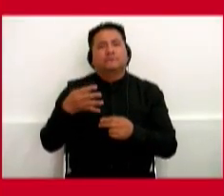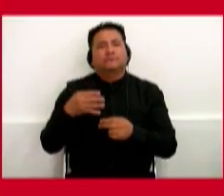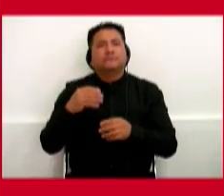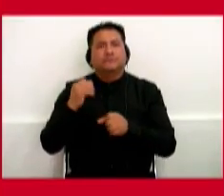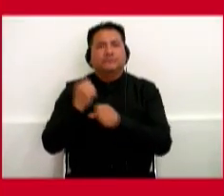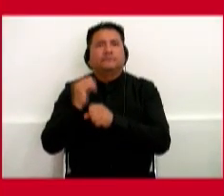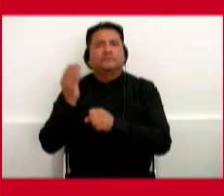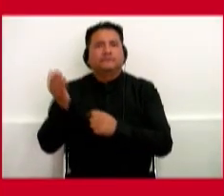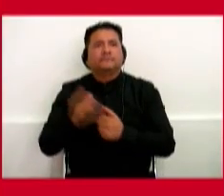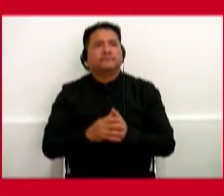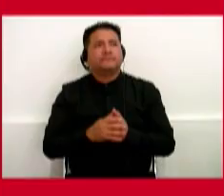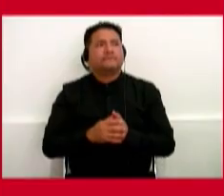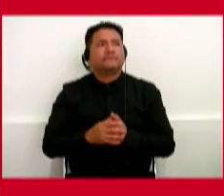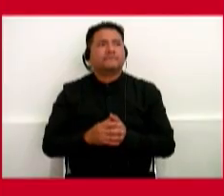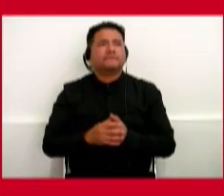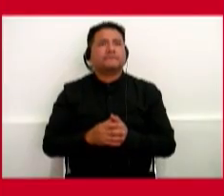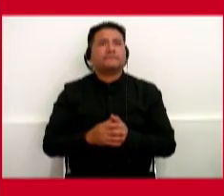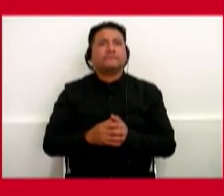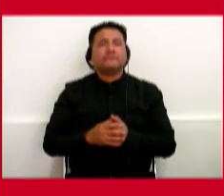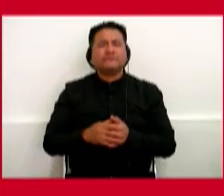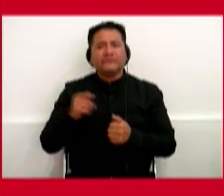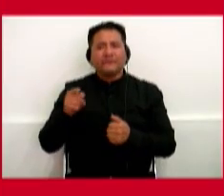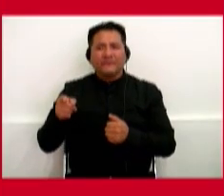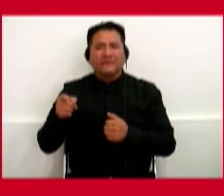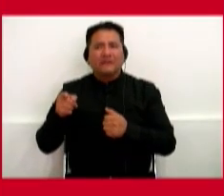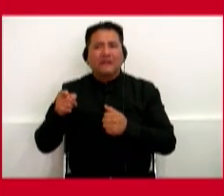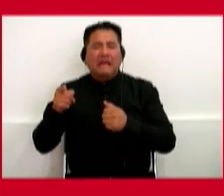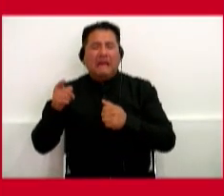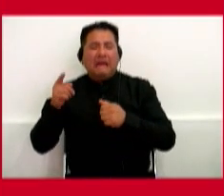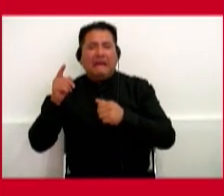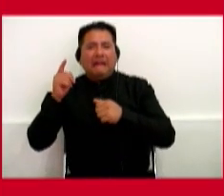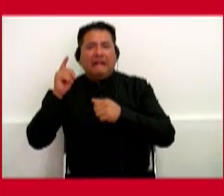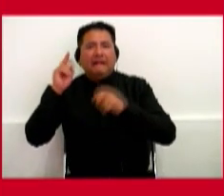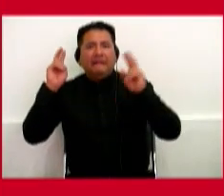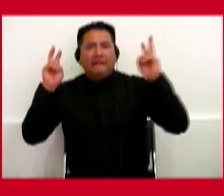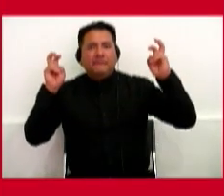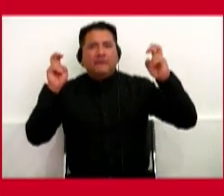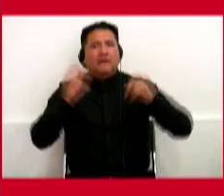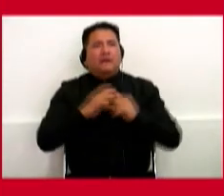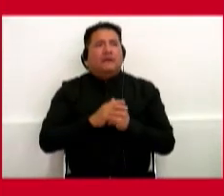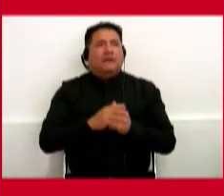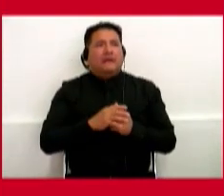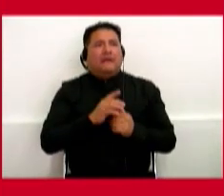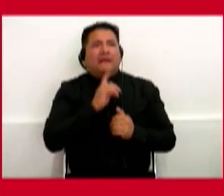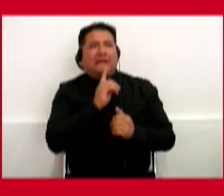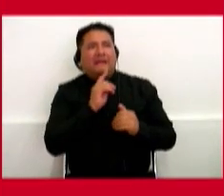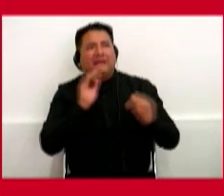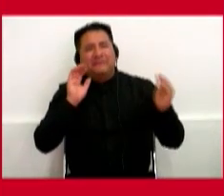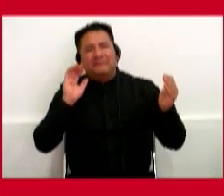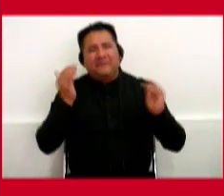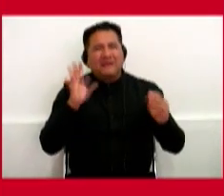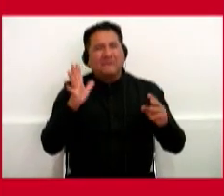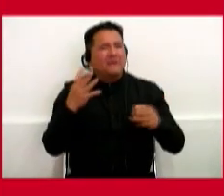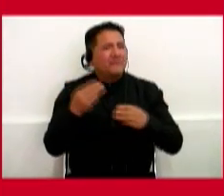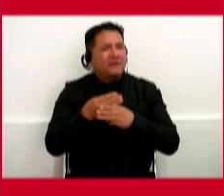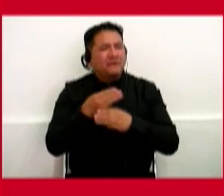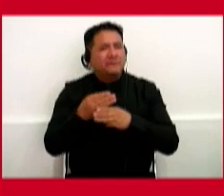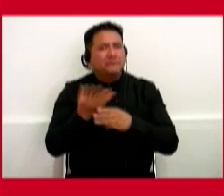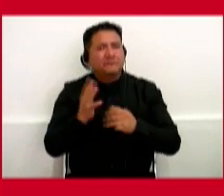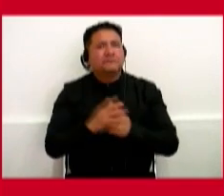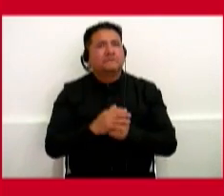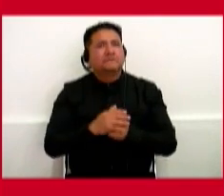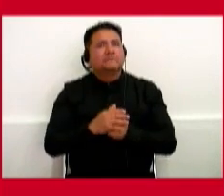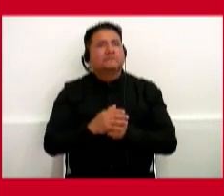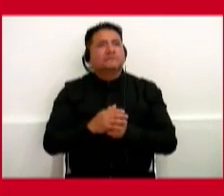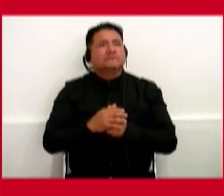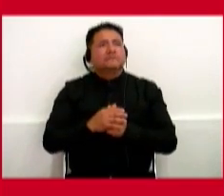este tema, como pueden ver, es un tema bien especial porque es más bien matemático. Viene bajo un concepto bastante antiguo, el Heat of Value no es